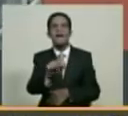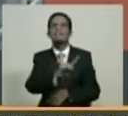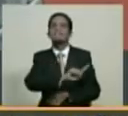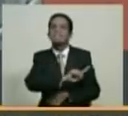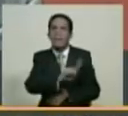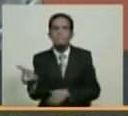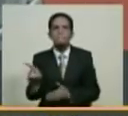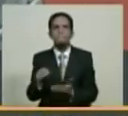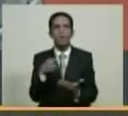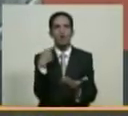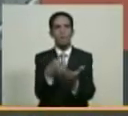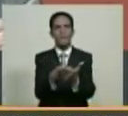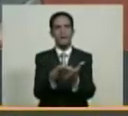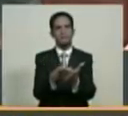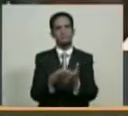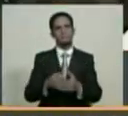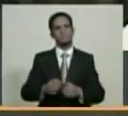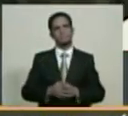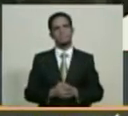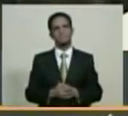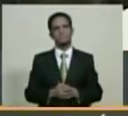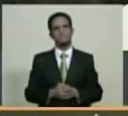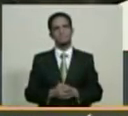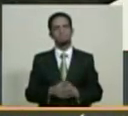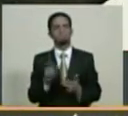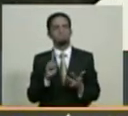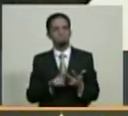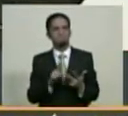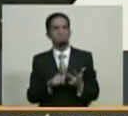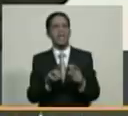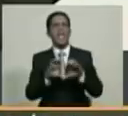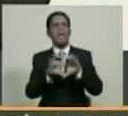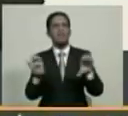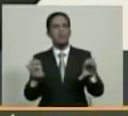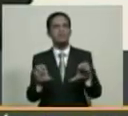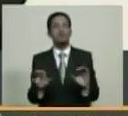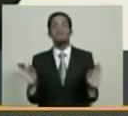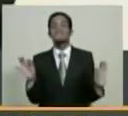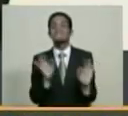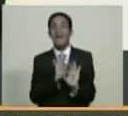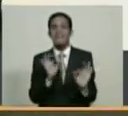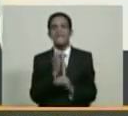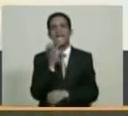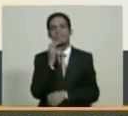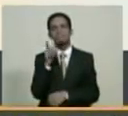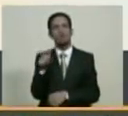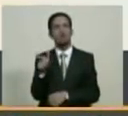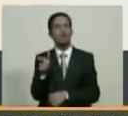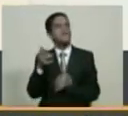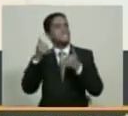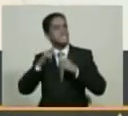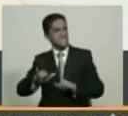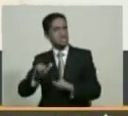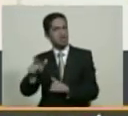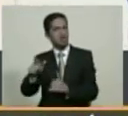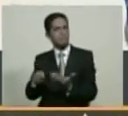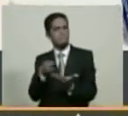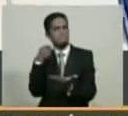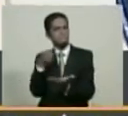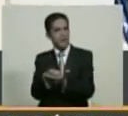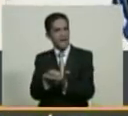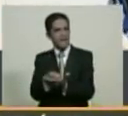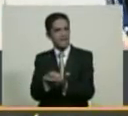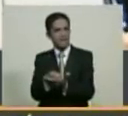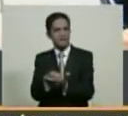de exoneración total y absoluta. Los servicios educativos, nadie en sus colegios, aquellos que tengan sus hijos en los colegios privados, puede